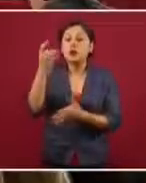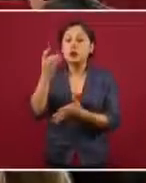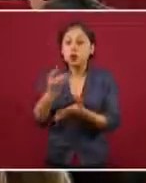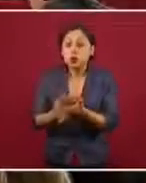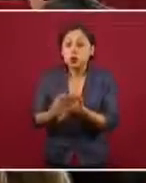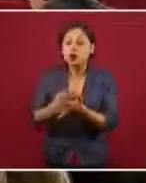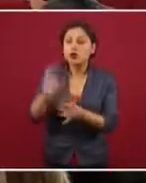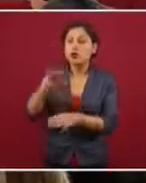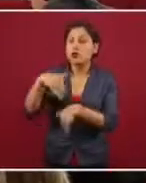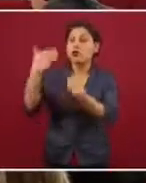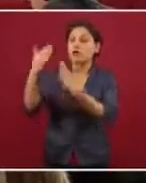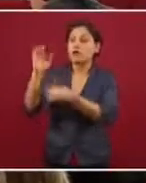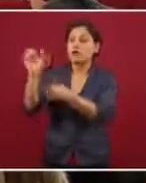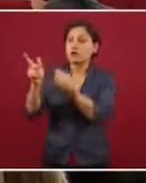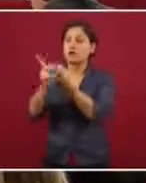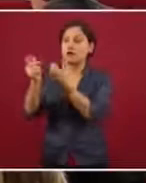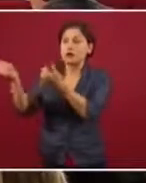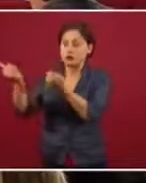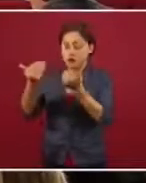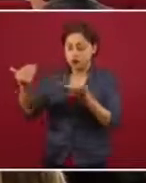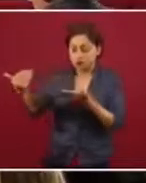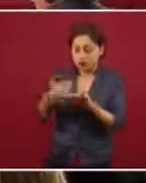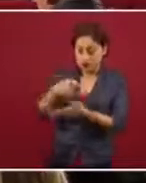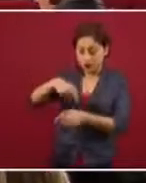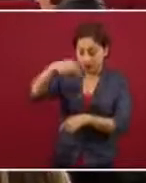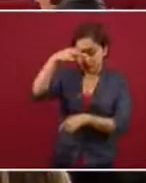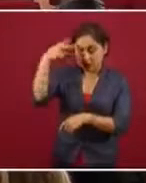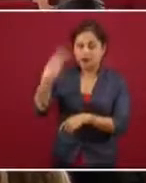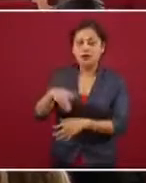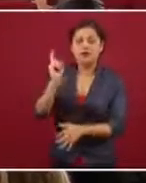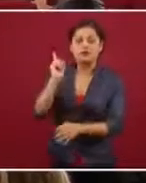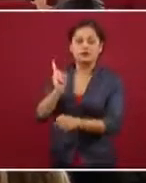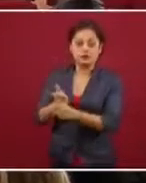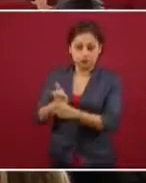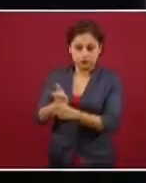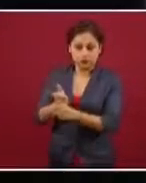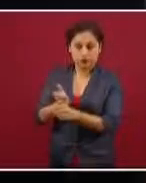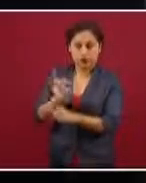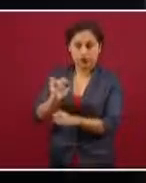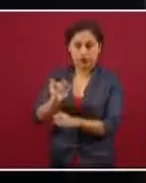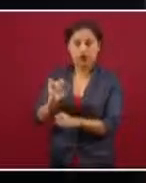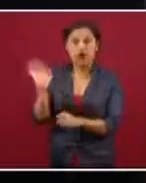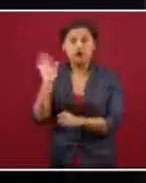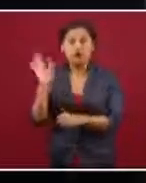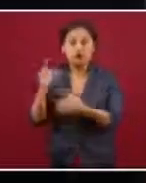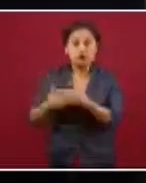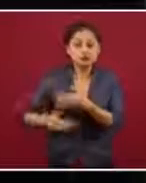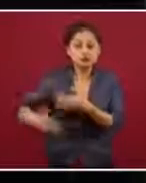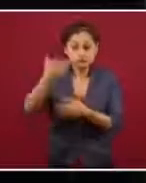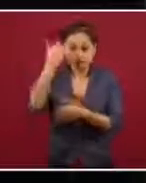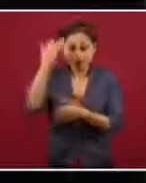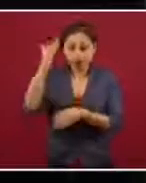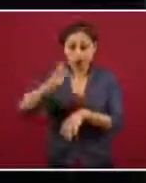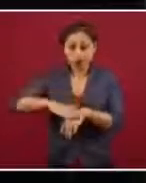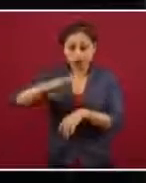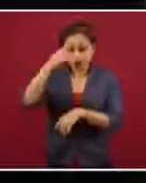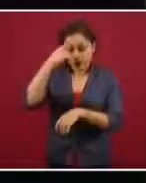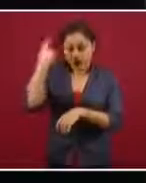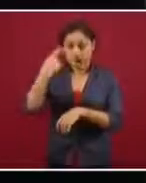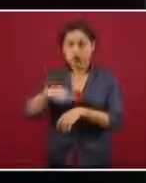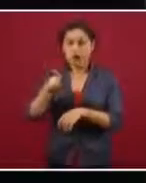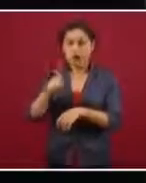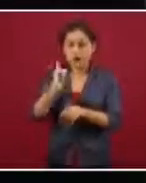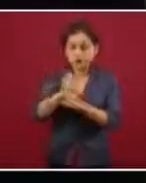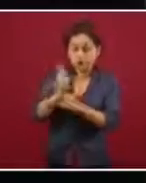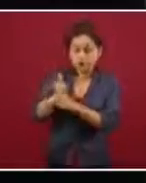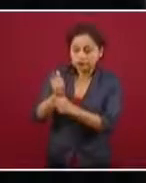México, y dice que van a pasar varias semanas para detectar, digamos, otro tipo de casos. ¿De cuántas semanas estaríamos